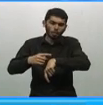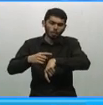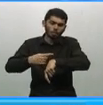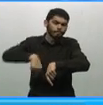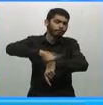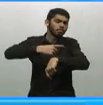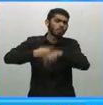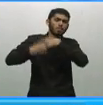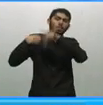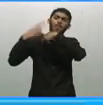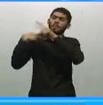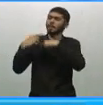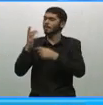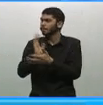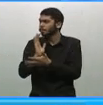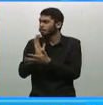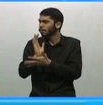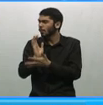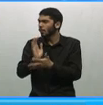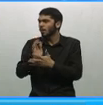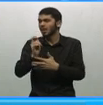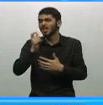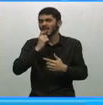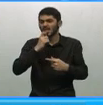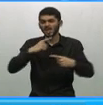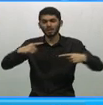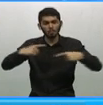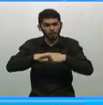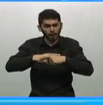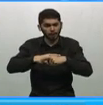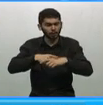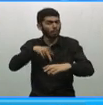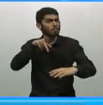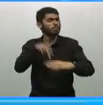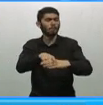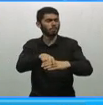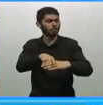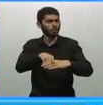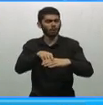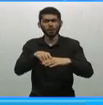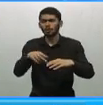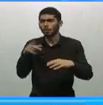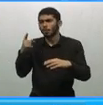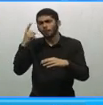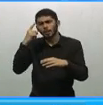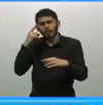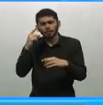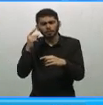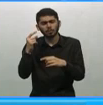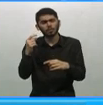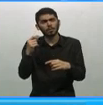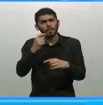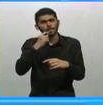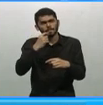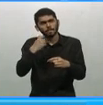modificarían algo de todo lo que pasó una vez que el partido se interrumpió sentís que desde un lugar de prolijidad de de